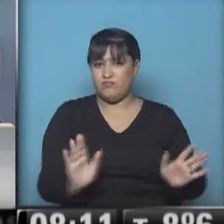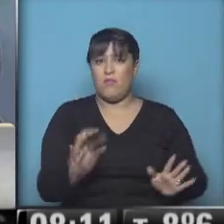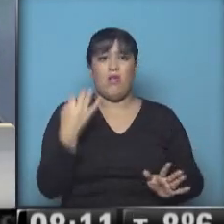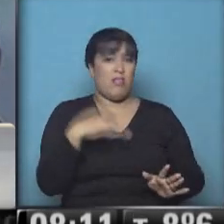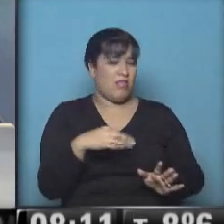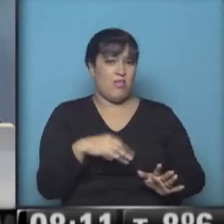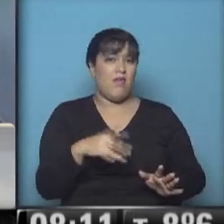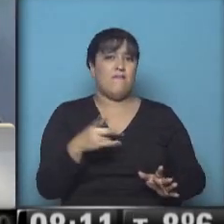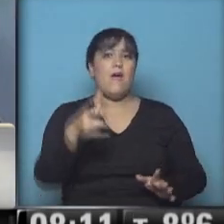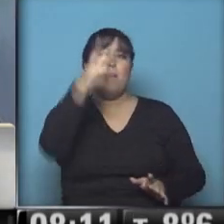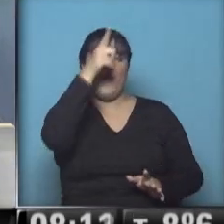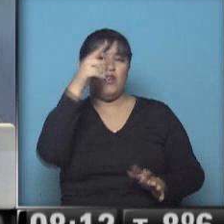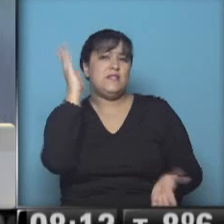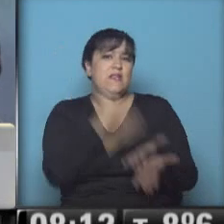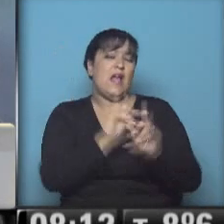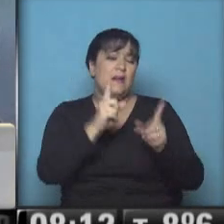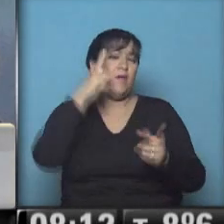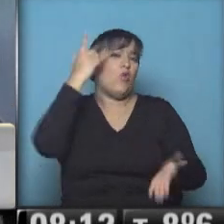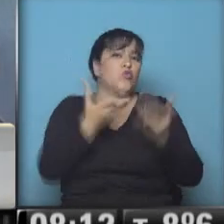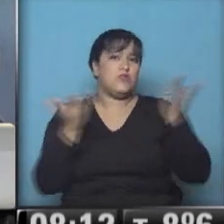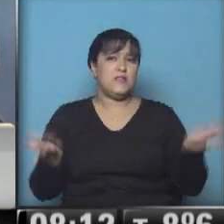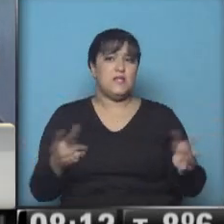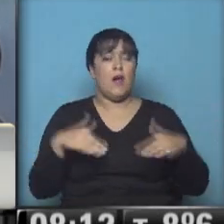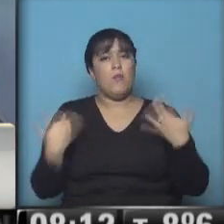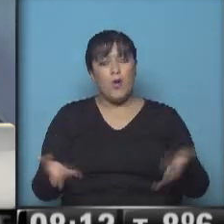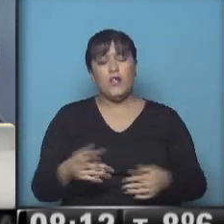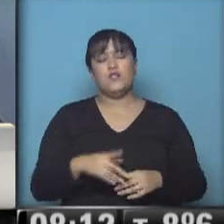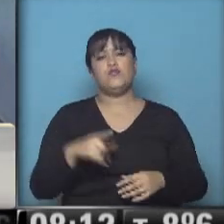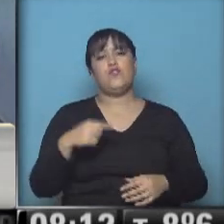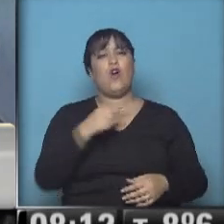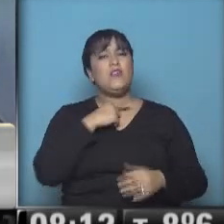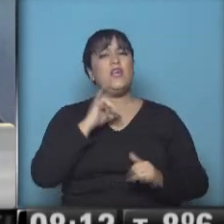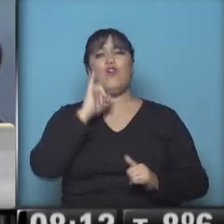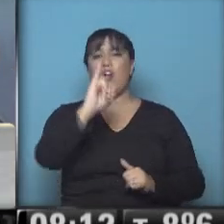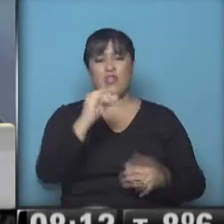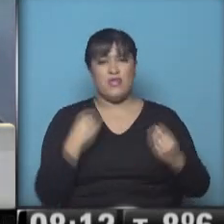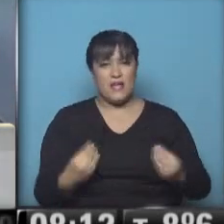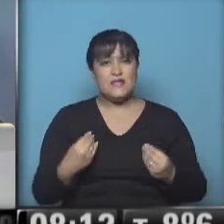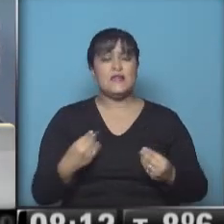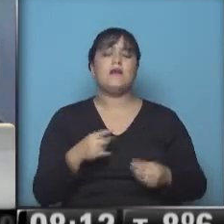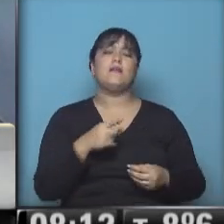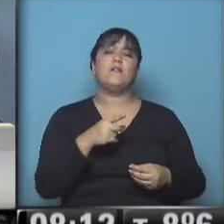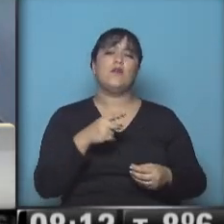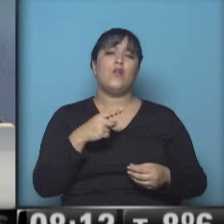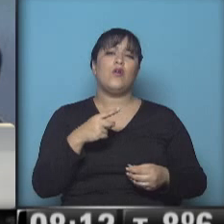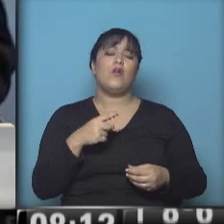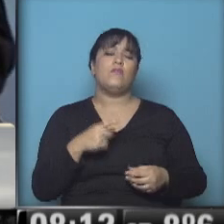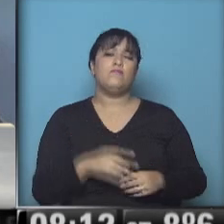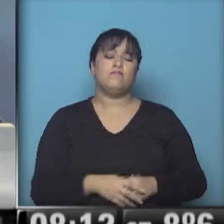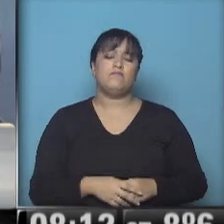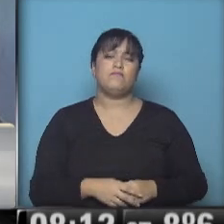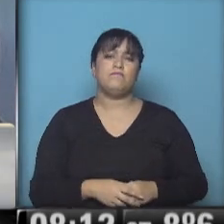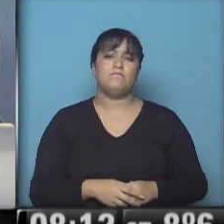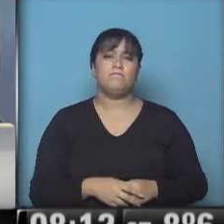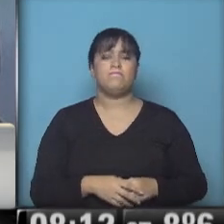acción de la policía y de la justicia por lo tanto lo que quiero transmitir es no se puede utilizar eh